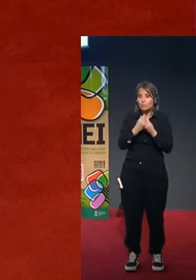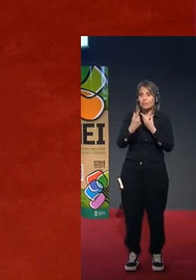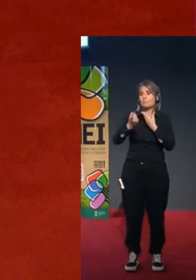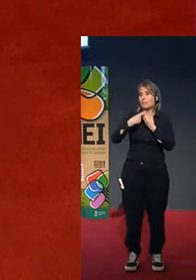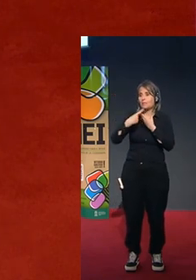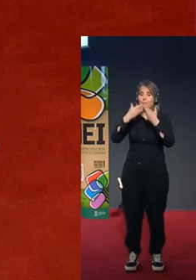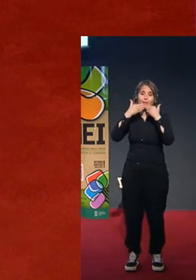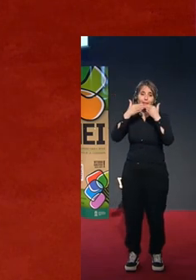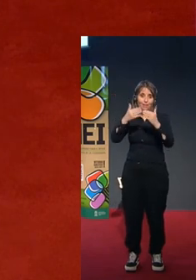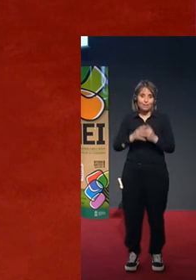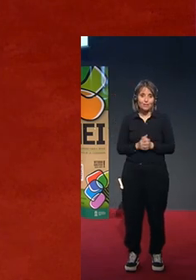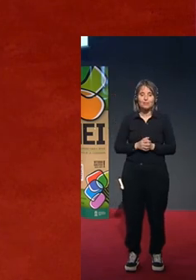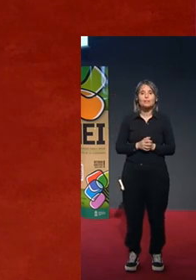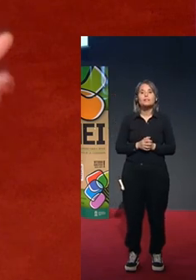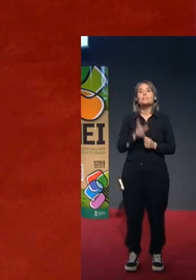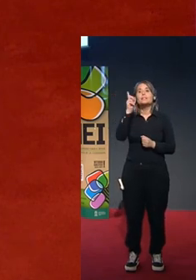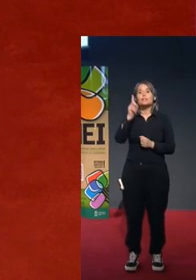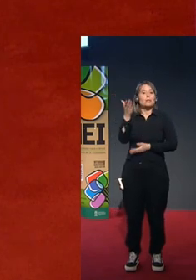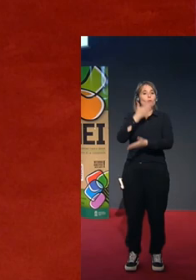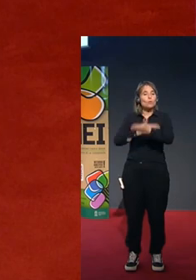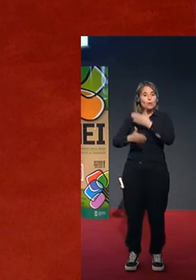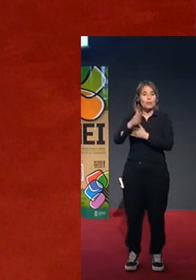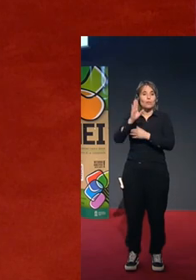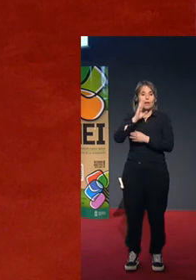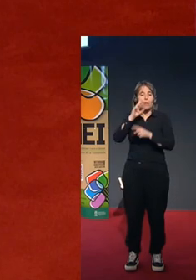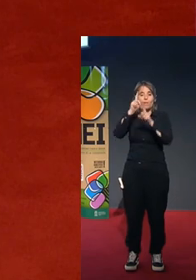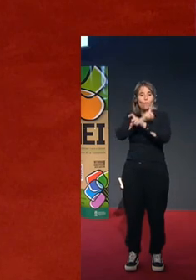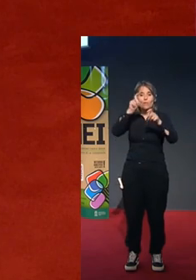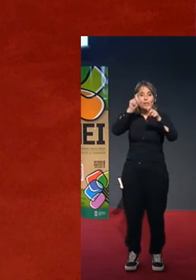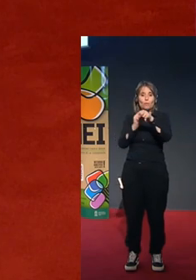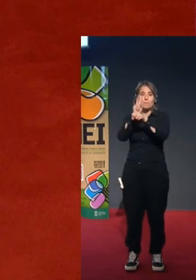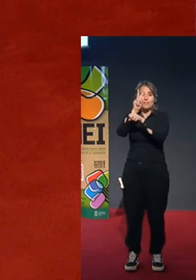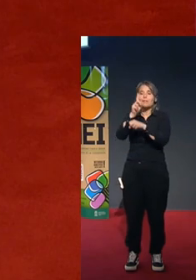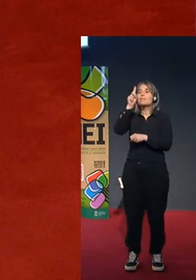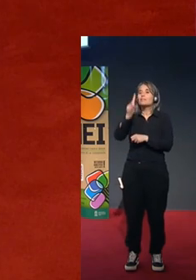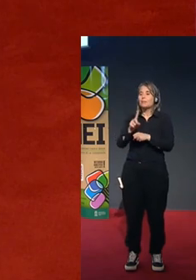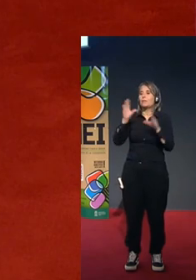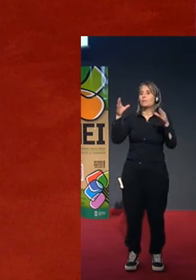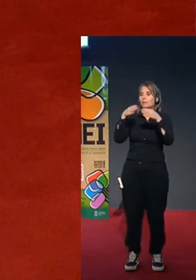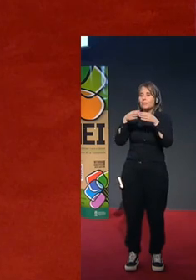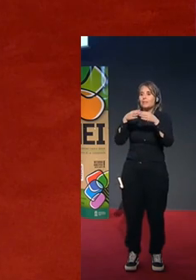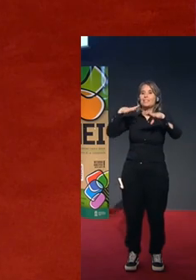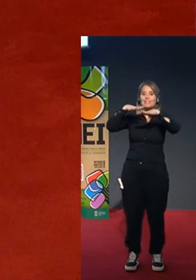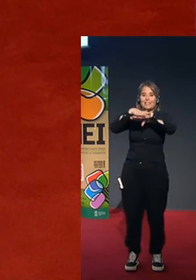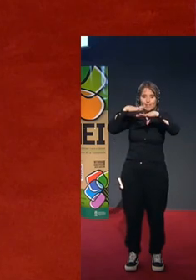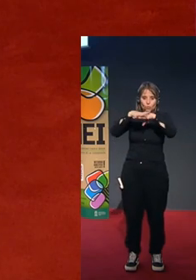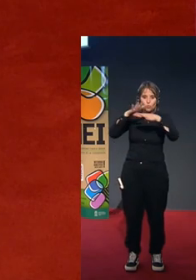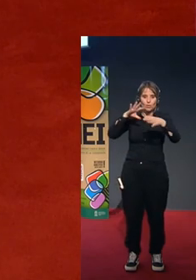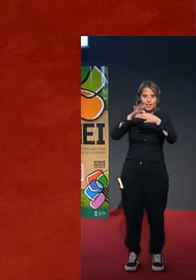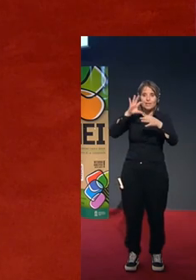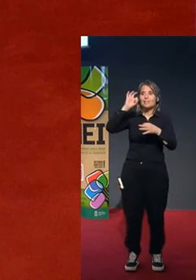participan en la escuela además de la colabora ación como he dicho con la fundación vital también a los colectivos de sareg unee y